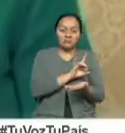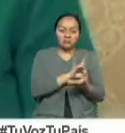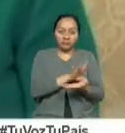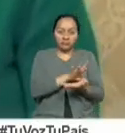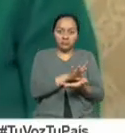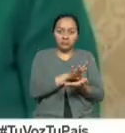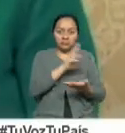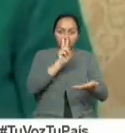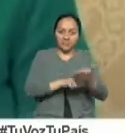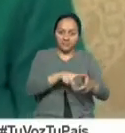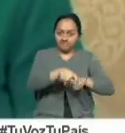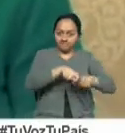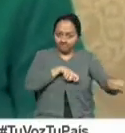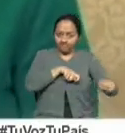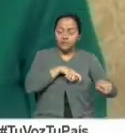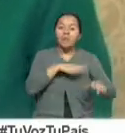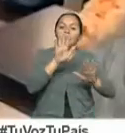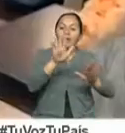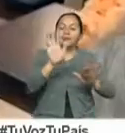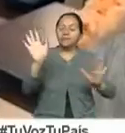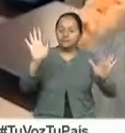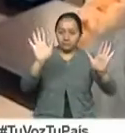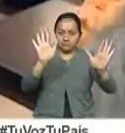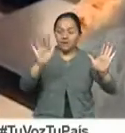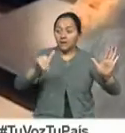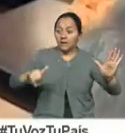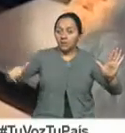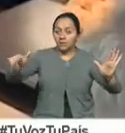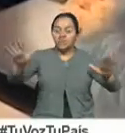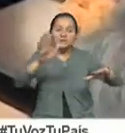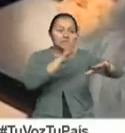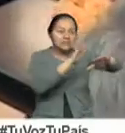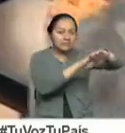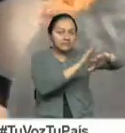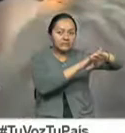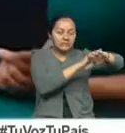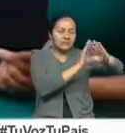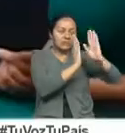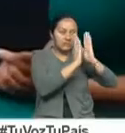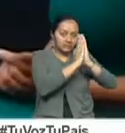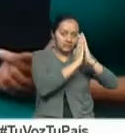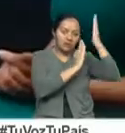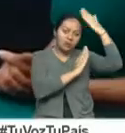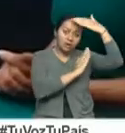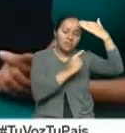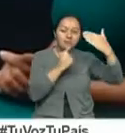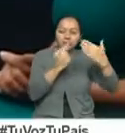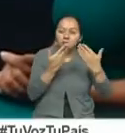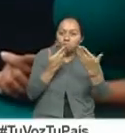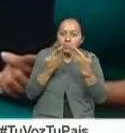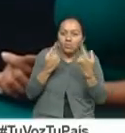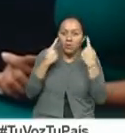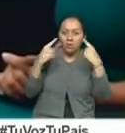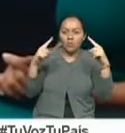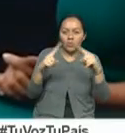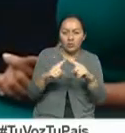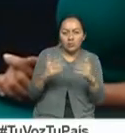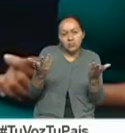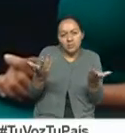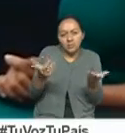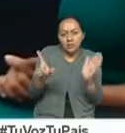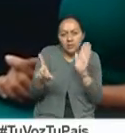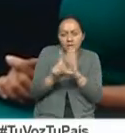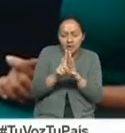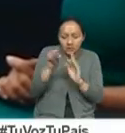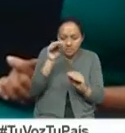pero según los líderes demócratas del Congreso, Nancy Pelosi y Chuck Schumer, Trump ha convenido con ellos trabajar en común para elaborar una ley